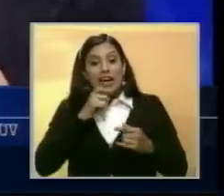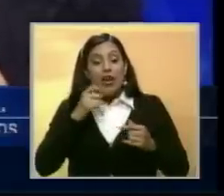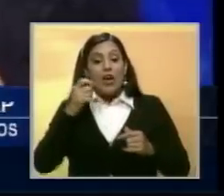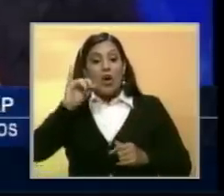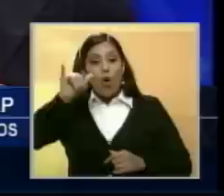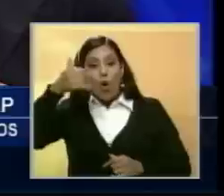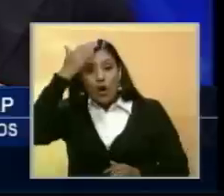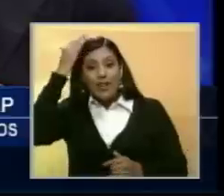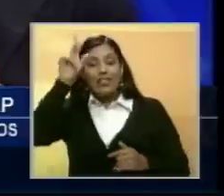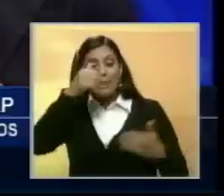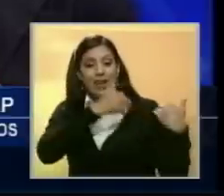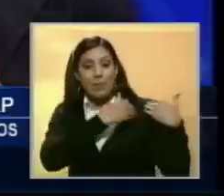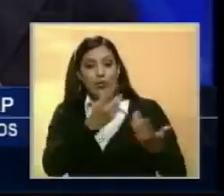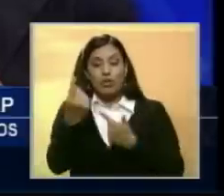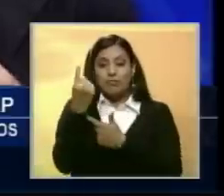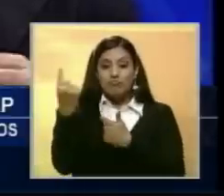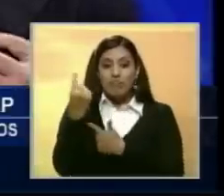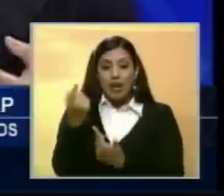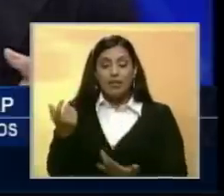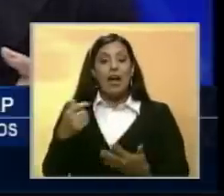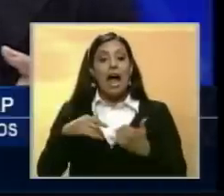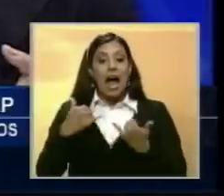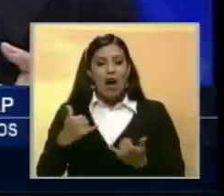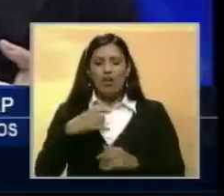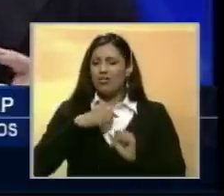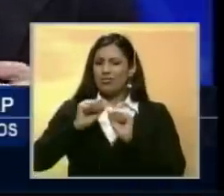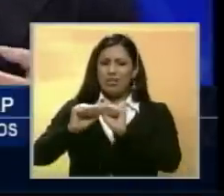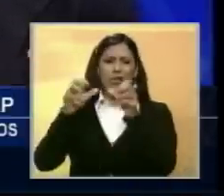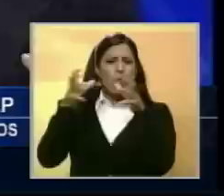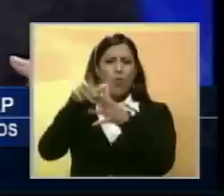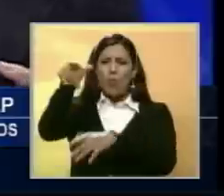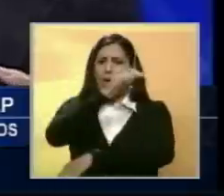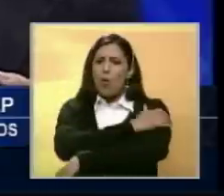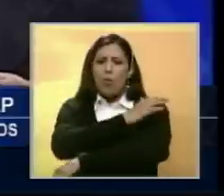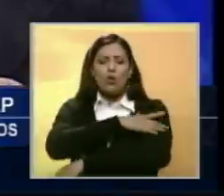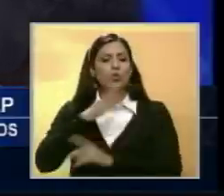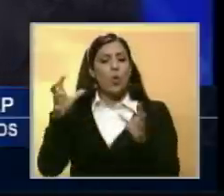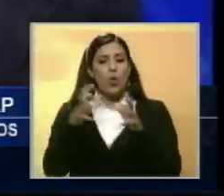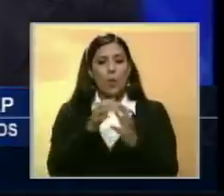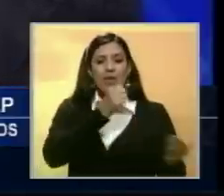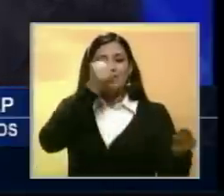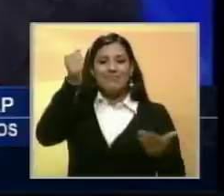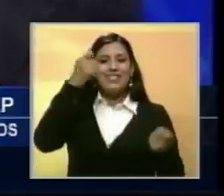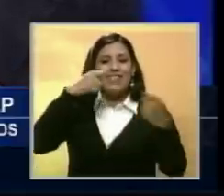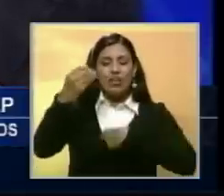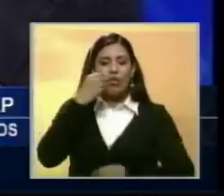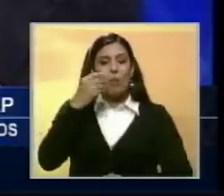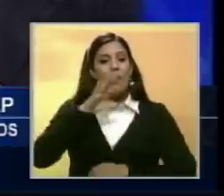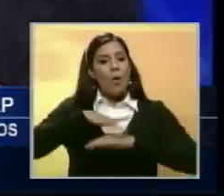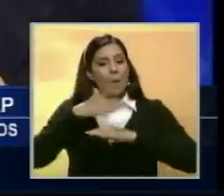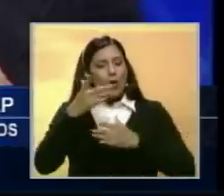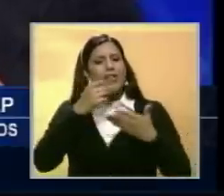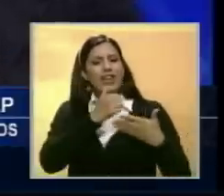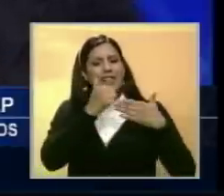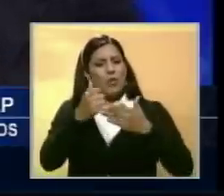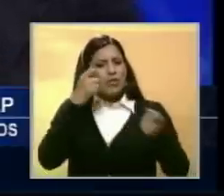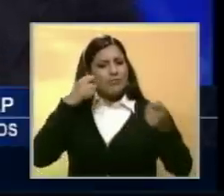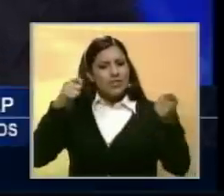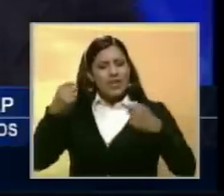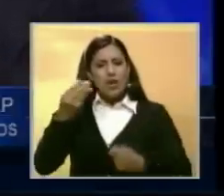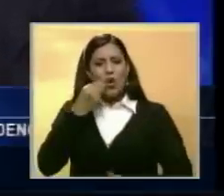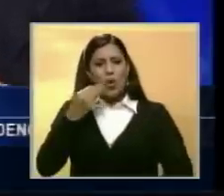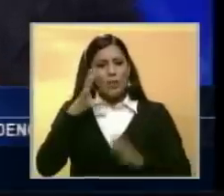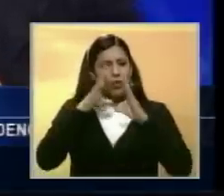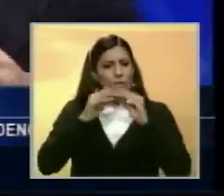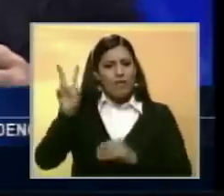Jorge Rodríguez. Piñate rechazó los señalamientos de sectores de oposición hacia los CLAP y destacó que esta herramienta ayudará a la distribución de